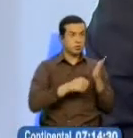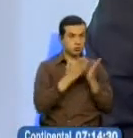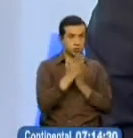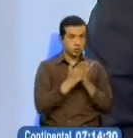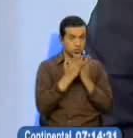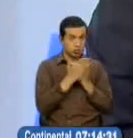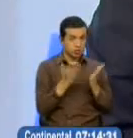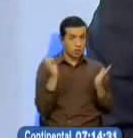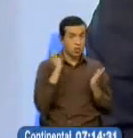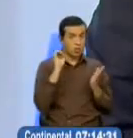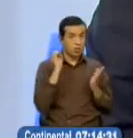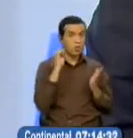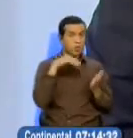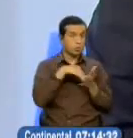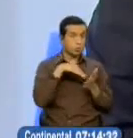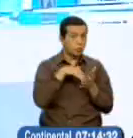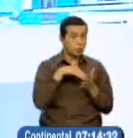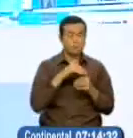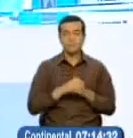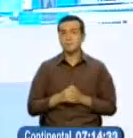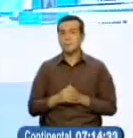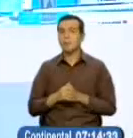servicios o está en estudio?